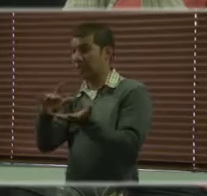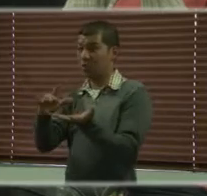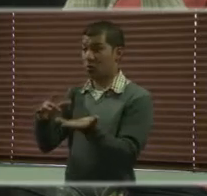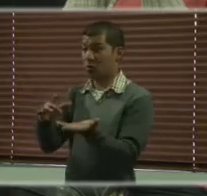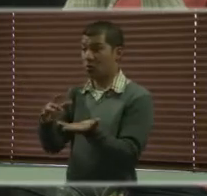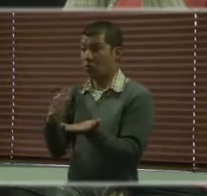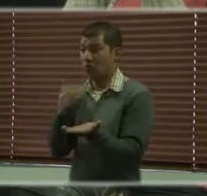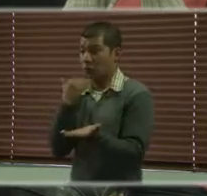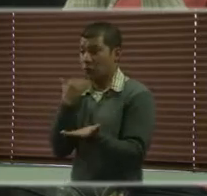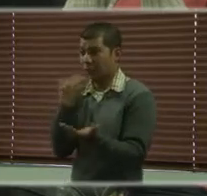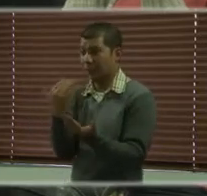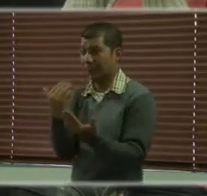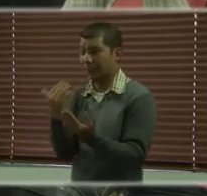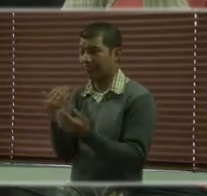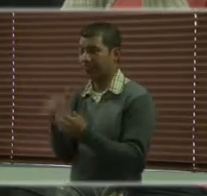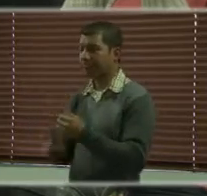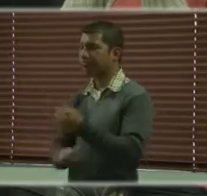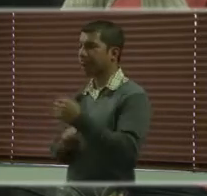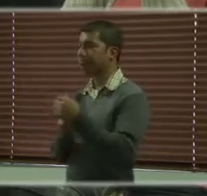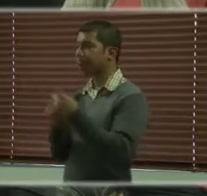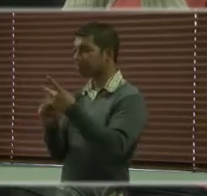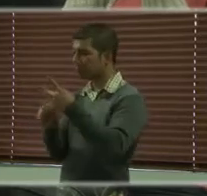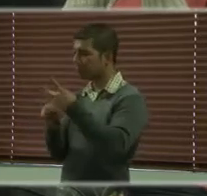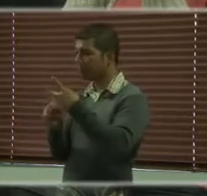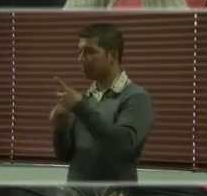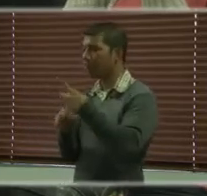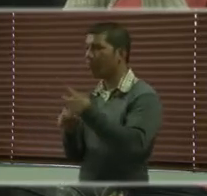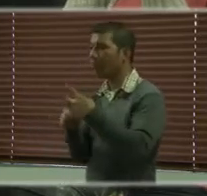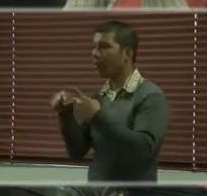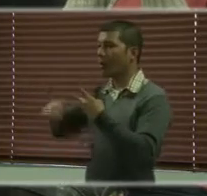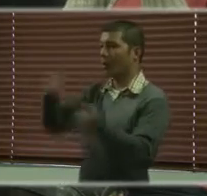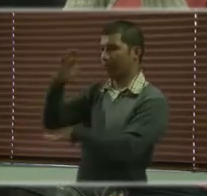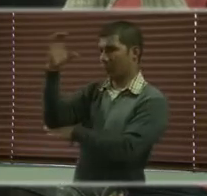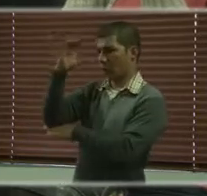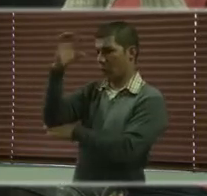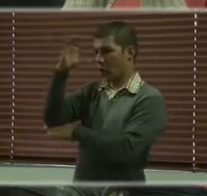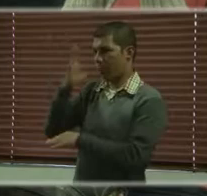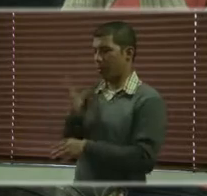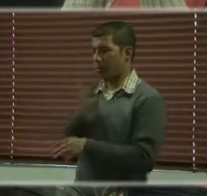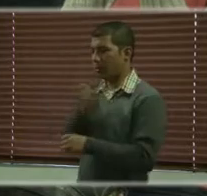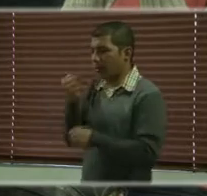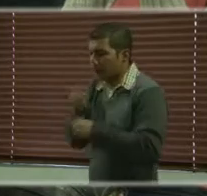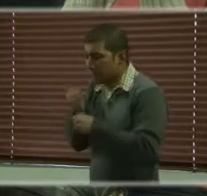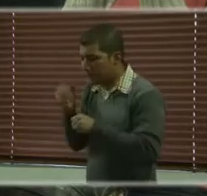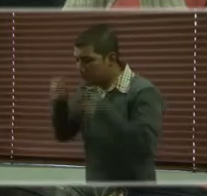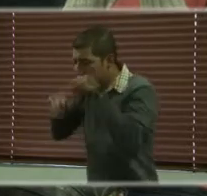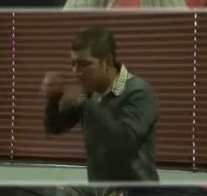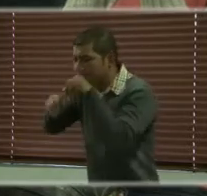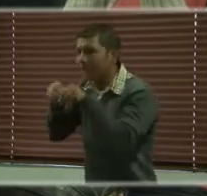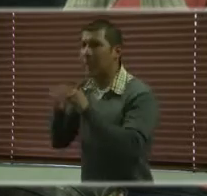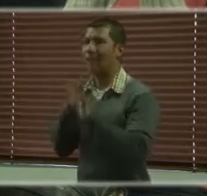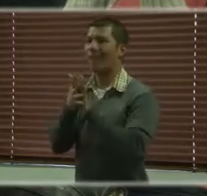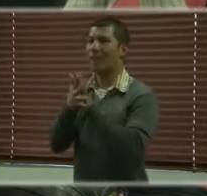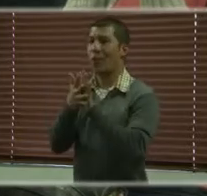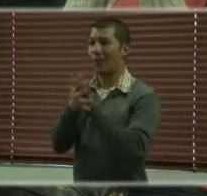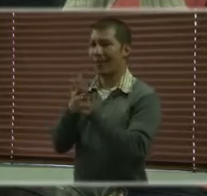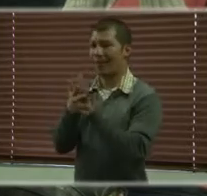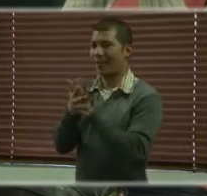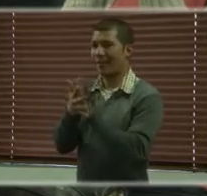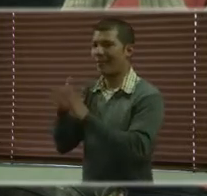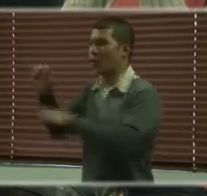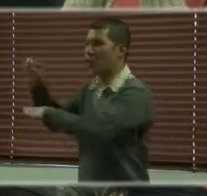en segundo lugar pues teniendo en cuenta que acá en Colombia estamos trabajando en la elaboración del informe en esta coalición de la que